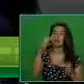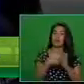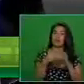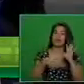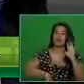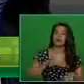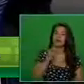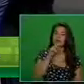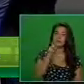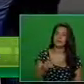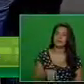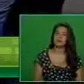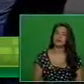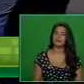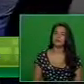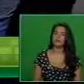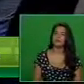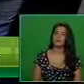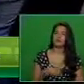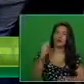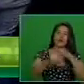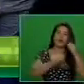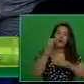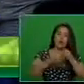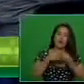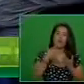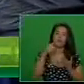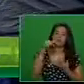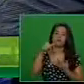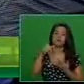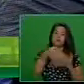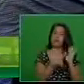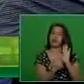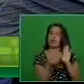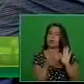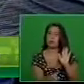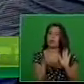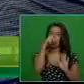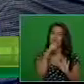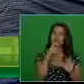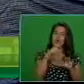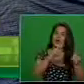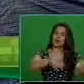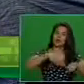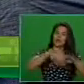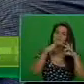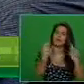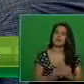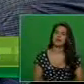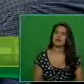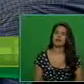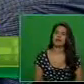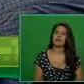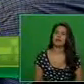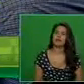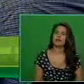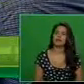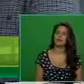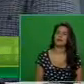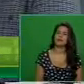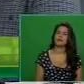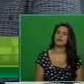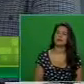con este año de lo que ha sido la agricultura familiar? Bueno, fíjate, es tan importante el tema